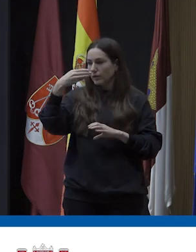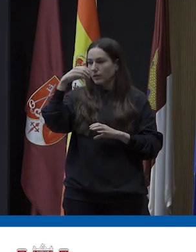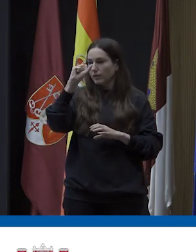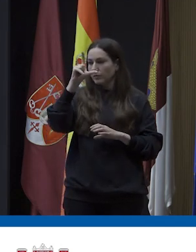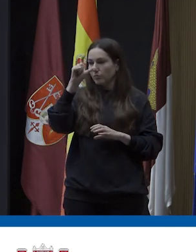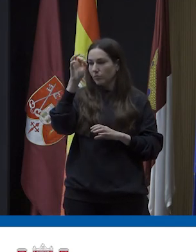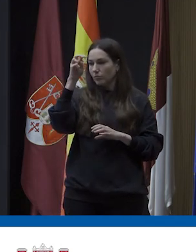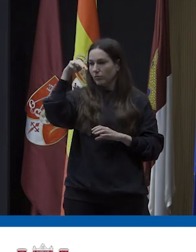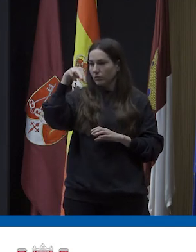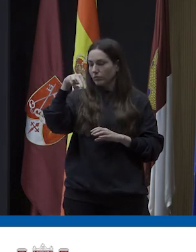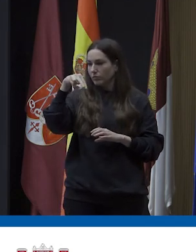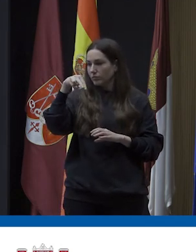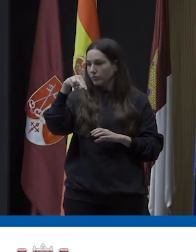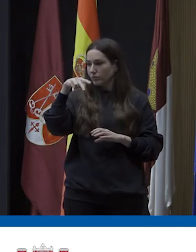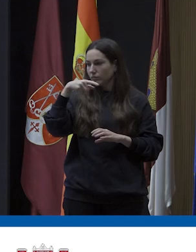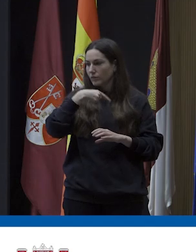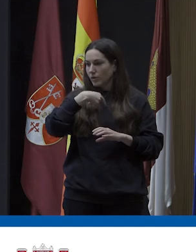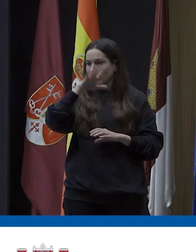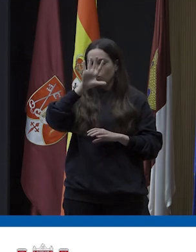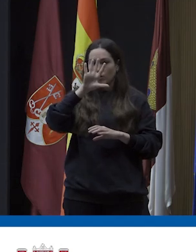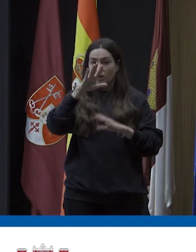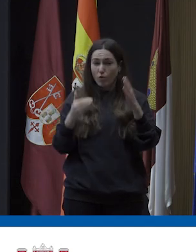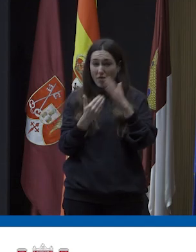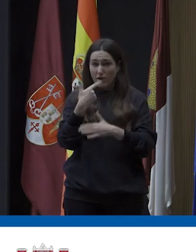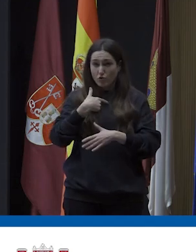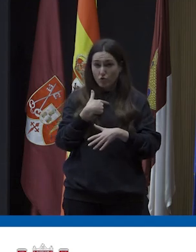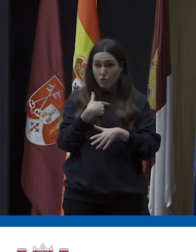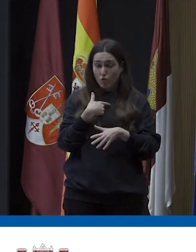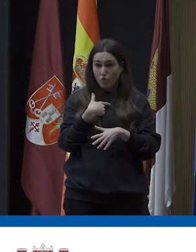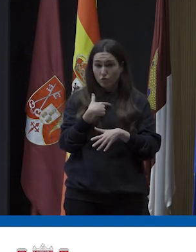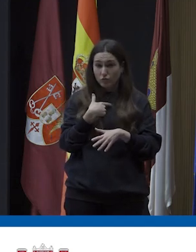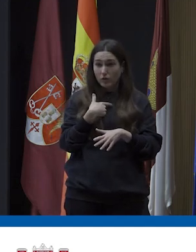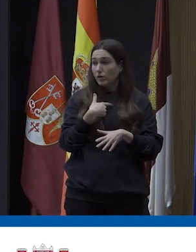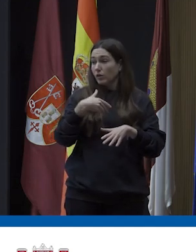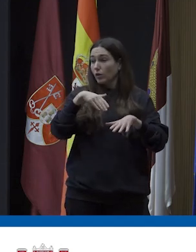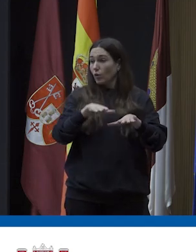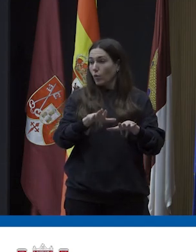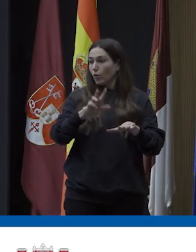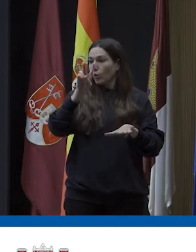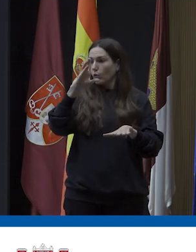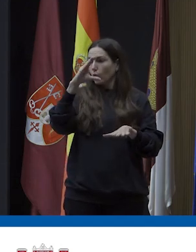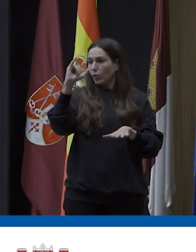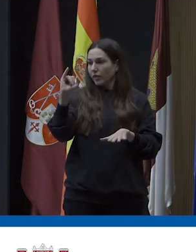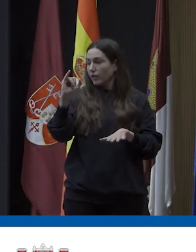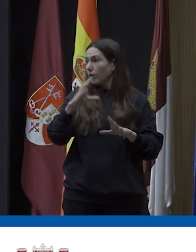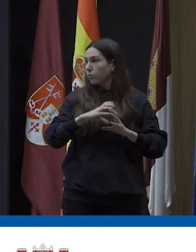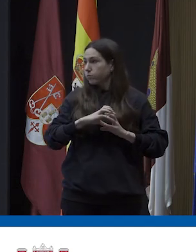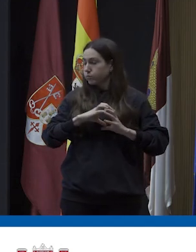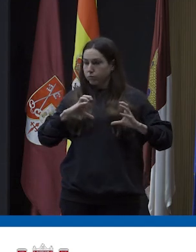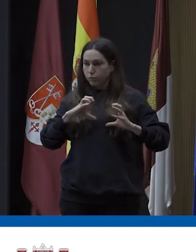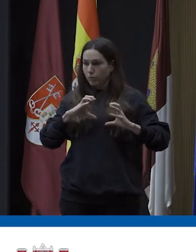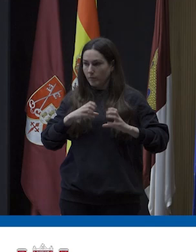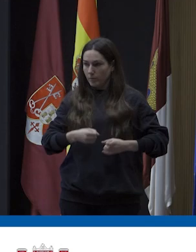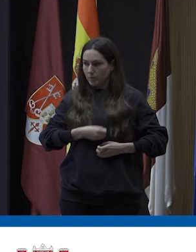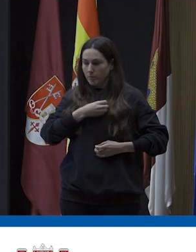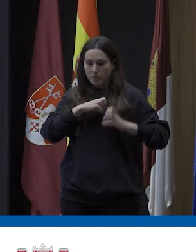tuve puesto en la ingle durante los 5 días que estuve en la UCI. ¿Qué función tenía? ¿Un balón 5 días? Sí. ¿Quiere decir con un catéter